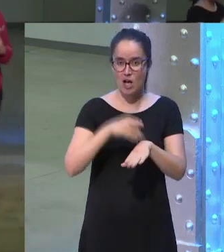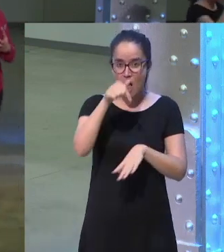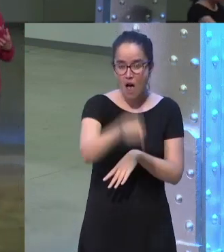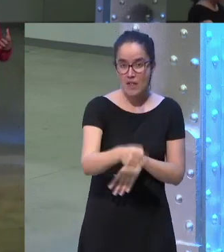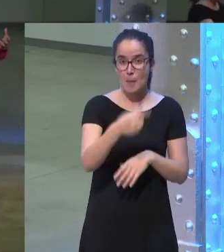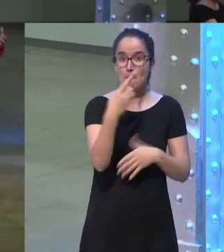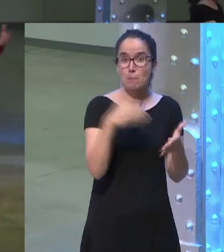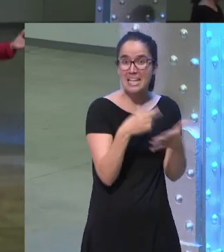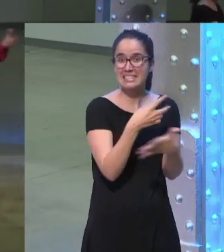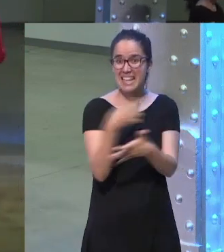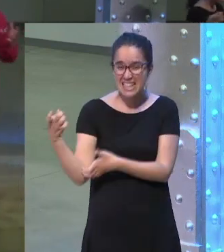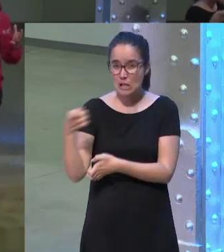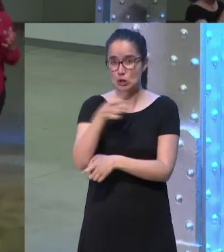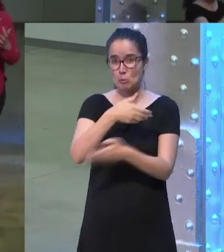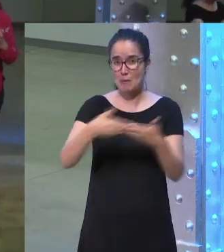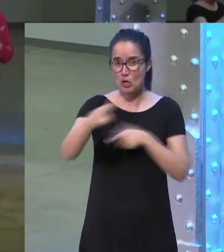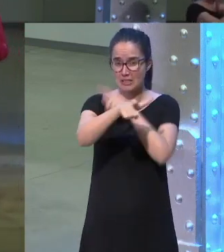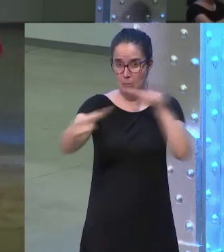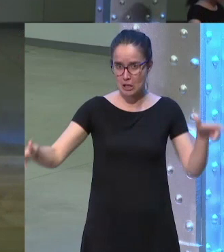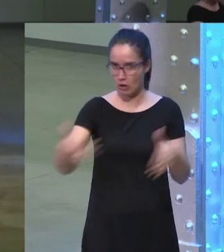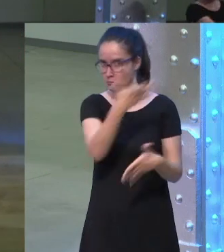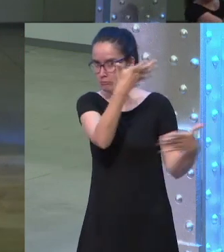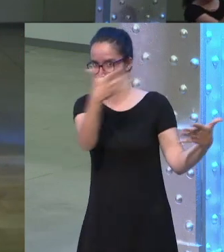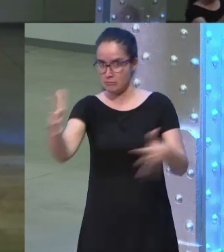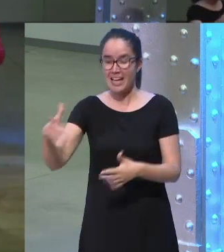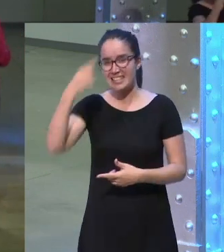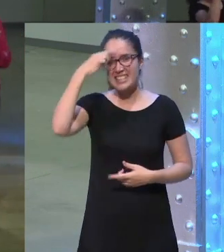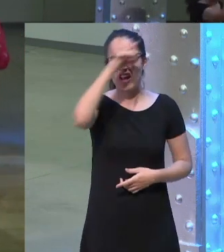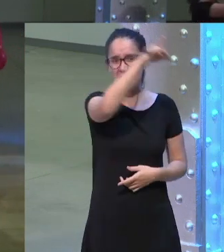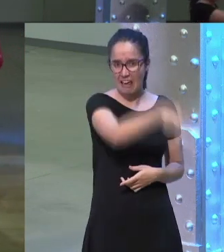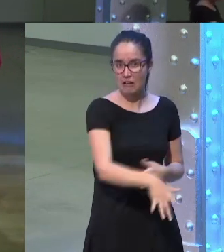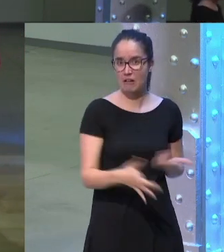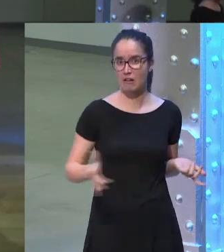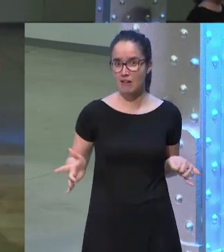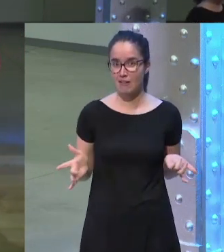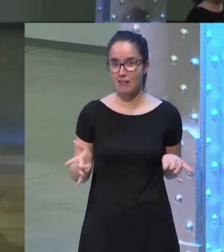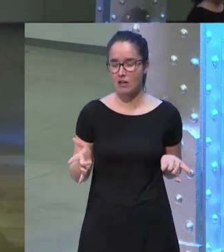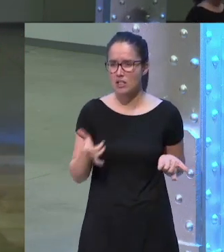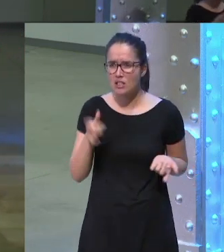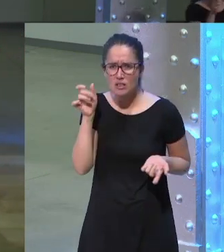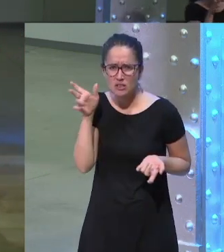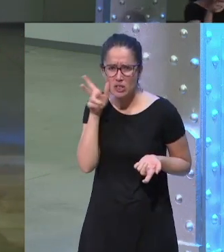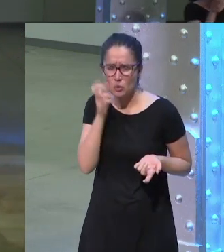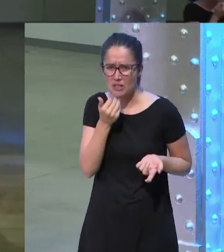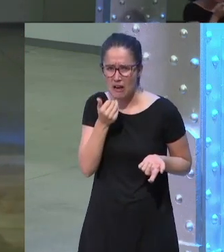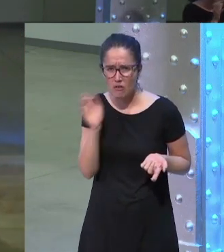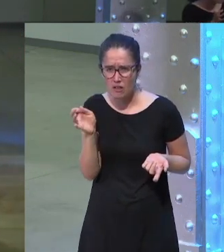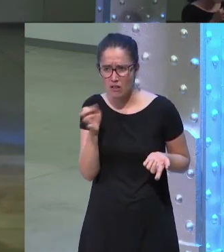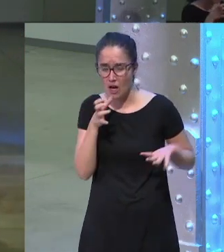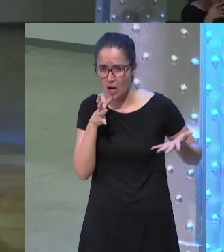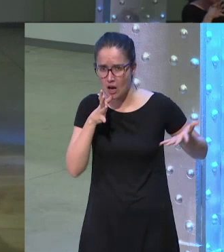hay 1.600 millones de personas, persona arriba, persona abajo, y sabe quiénes son y quiénes... Suena algo raro, ¿no?